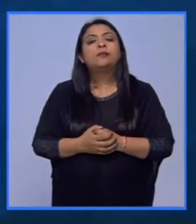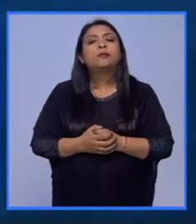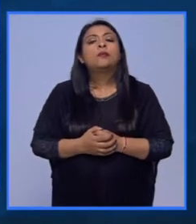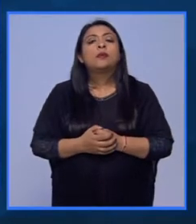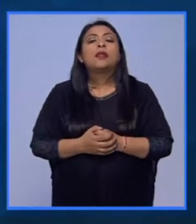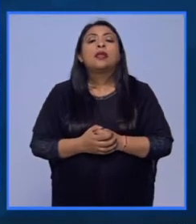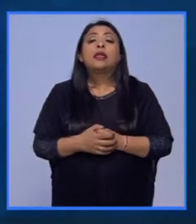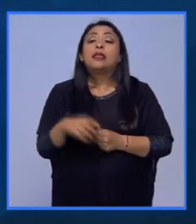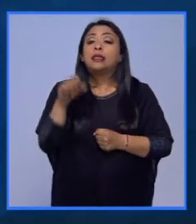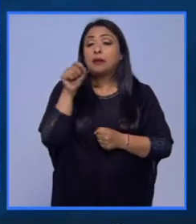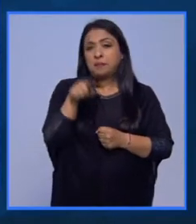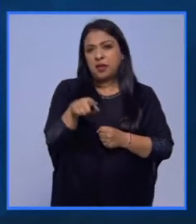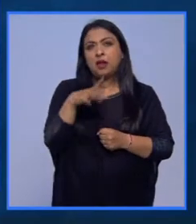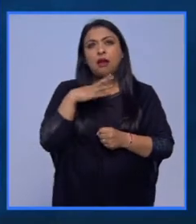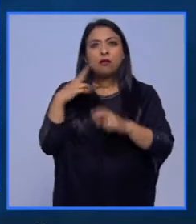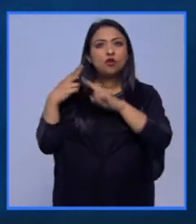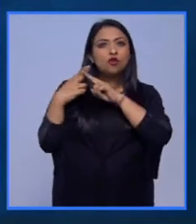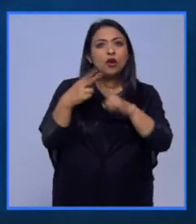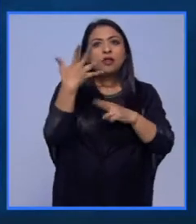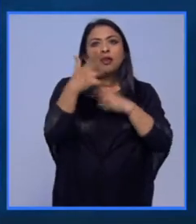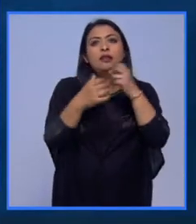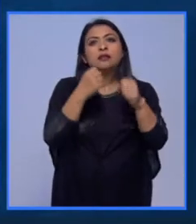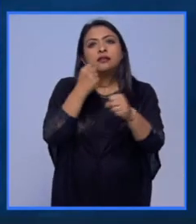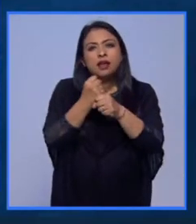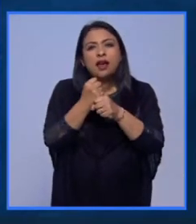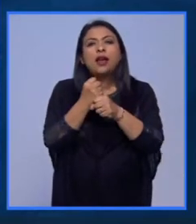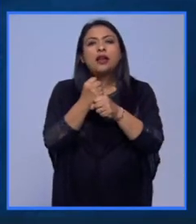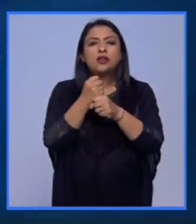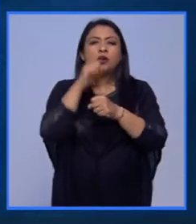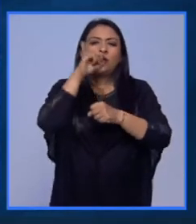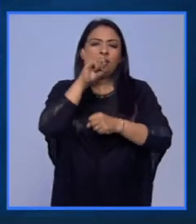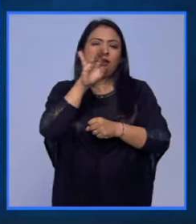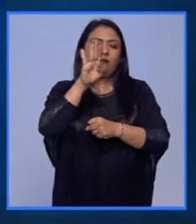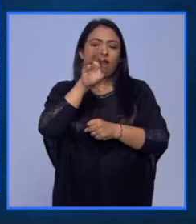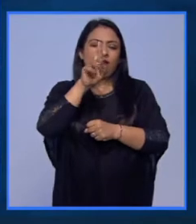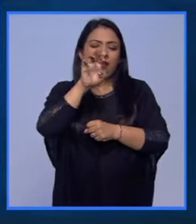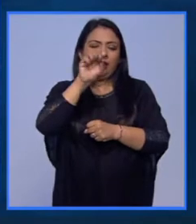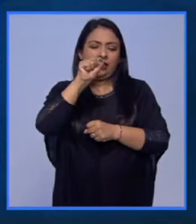que también se cumplen 10 años de Iberescena,